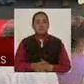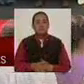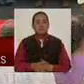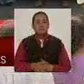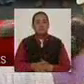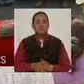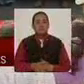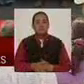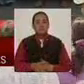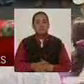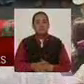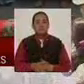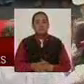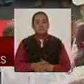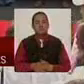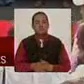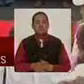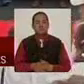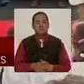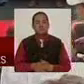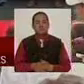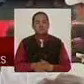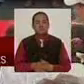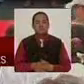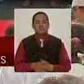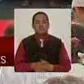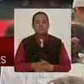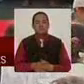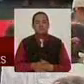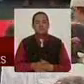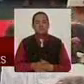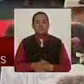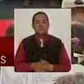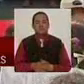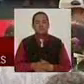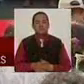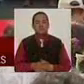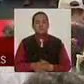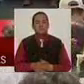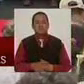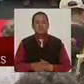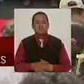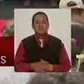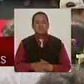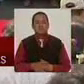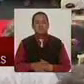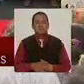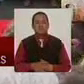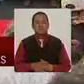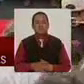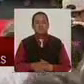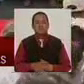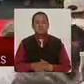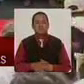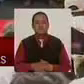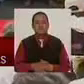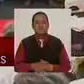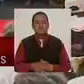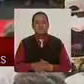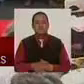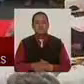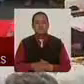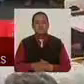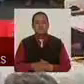de salud, tabanoni agatbotatui. Dunia asante, dunu puyargusa monedo umikmi, dunu puyargusa isca